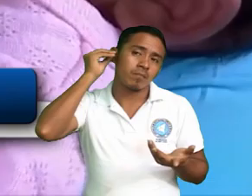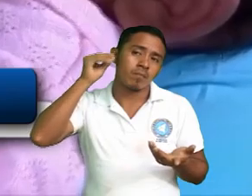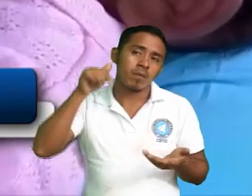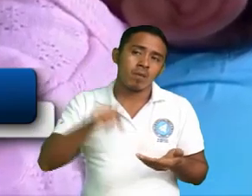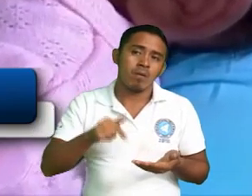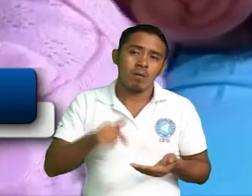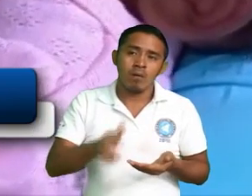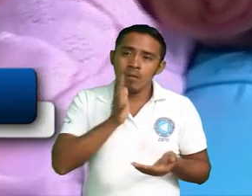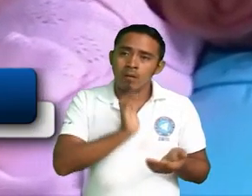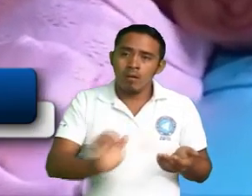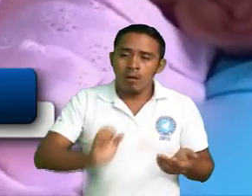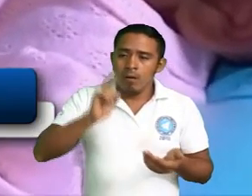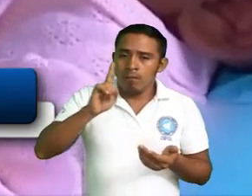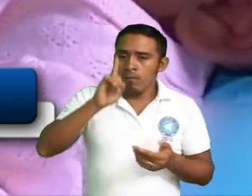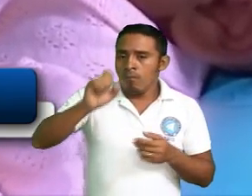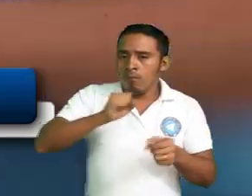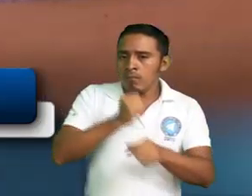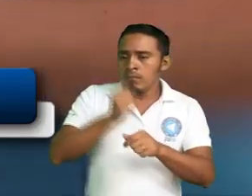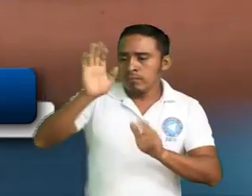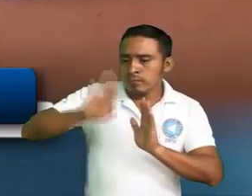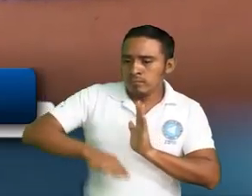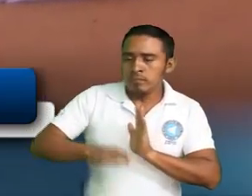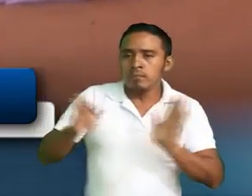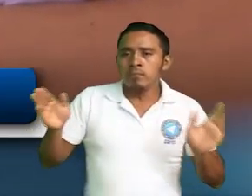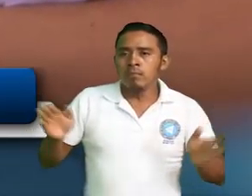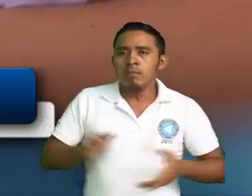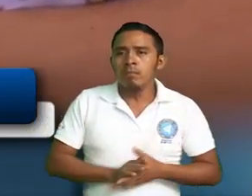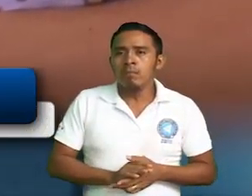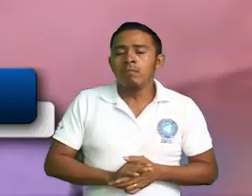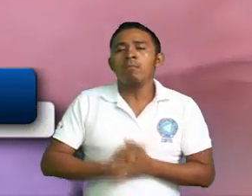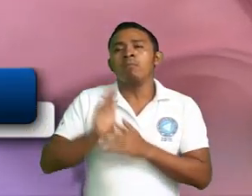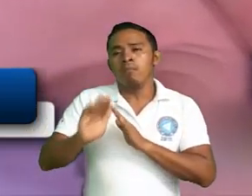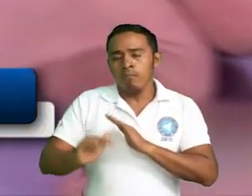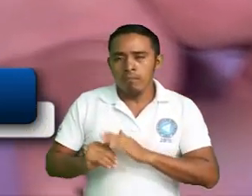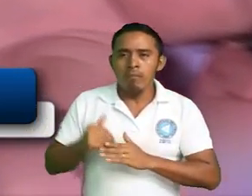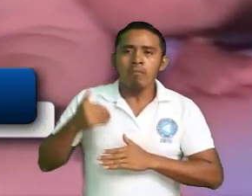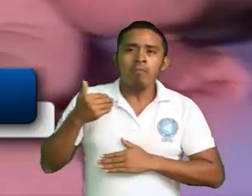los niños menores de un año. Luego vienen